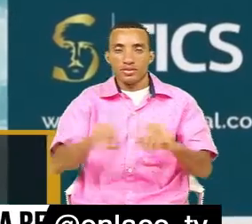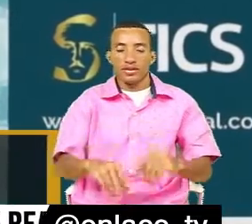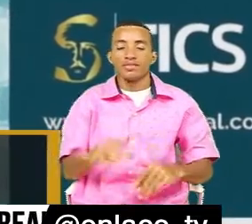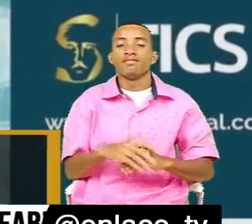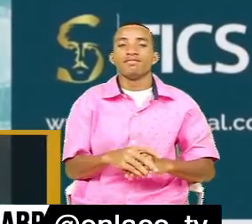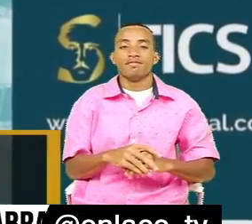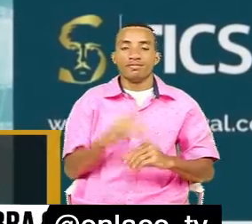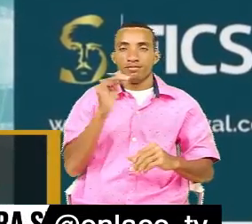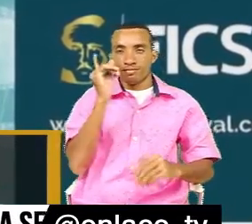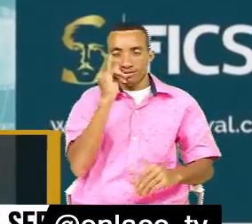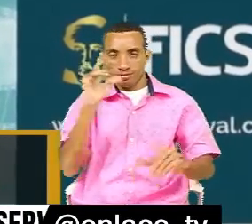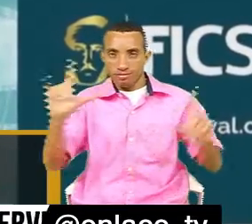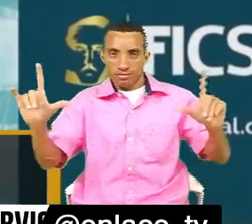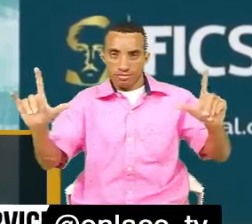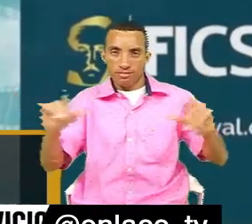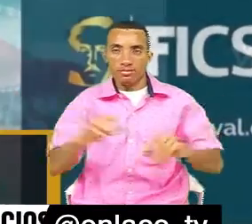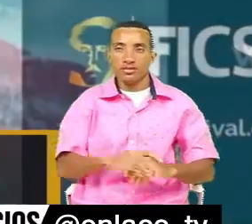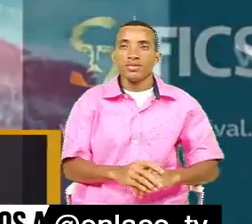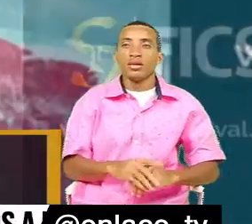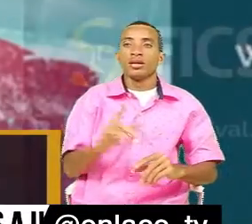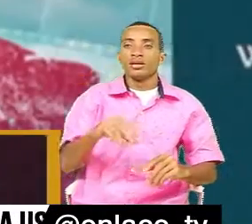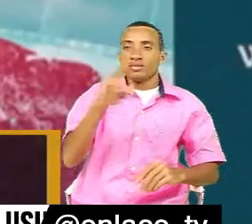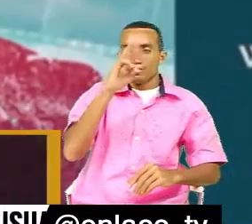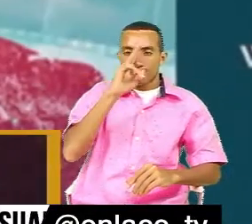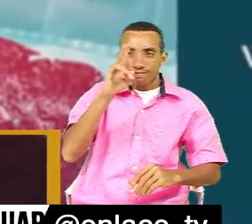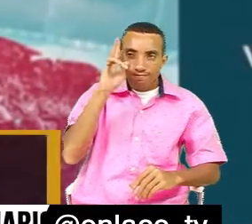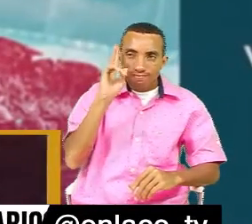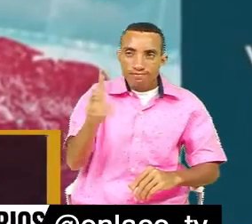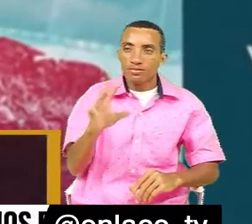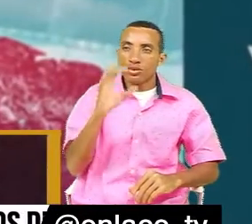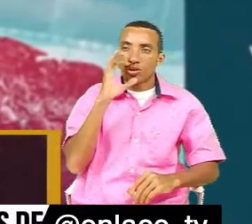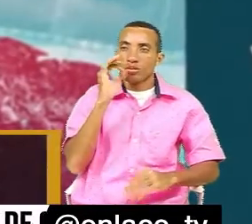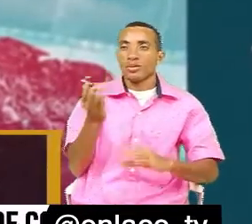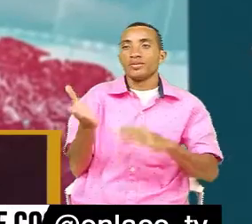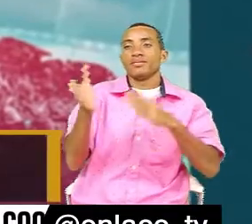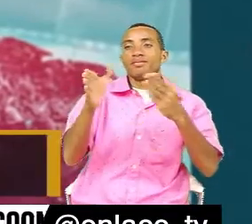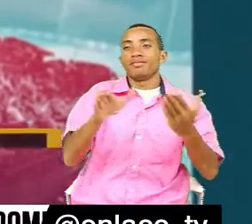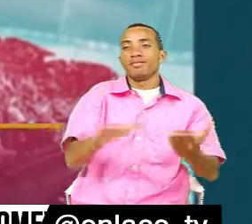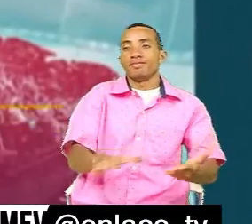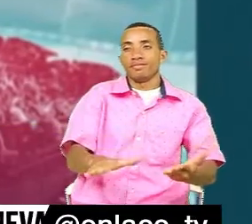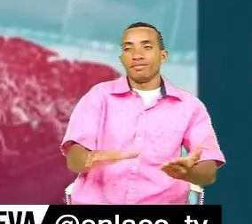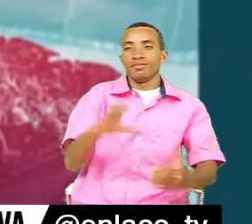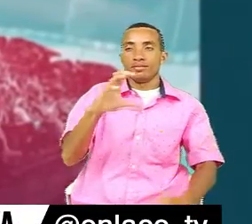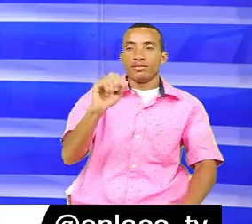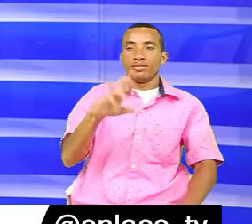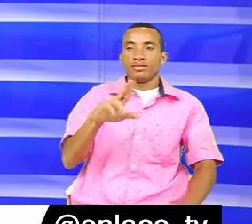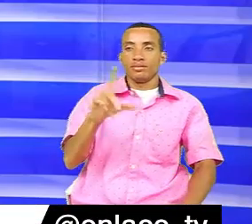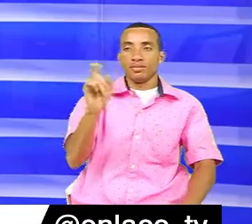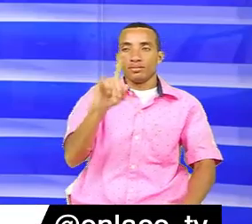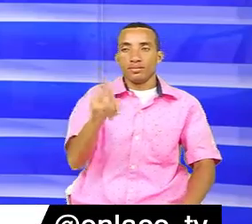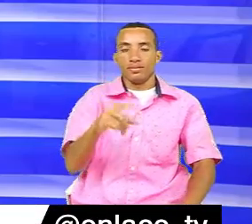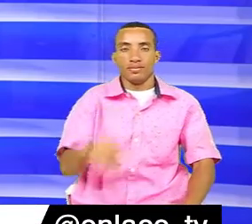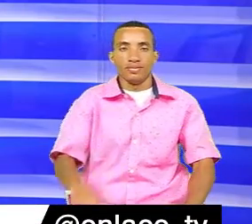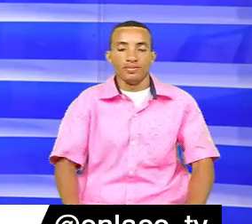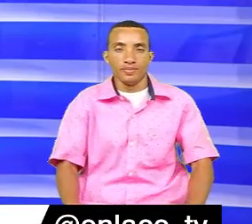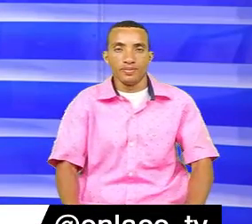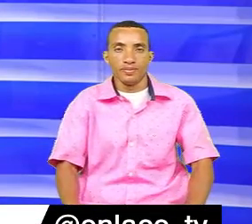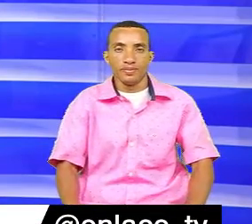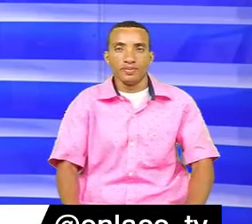Internacional de Cine de Santander se rendirá homenaje póstumo al desaparecido actor Carlos Muñoz. Y